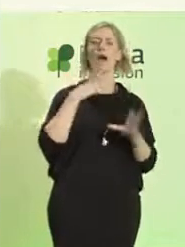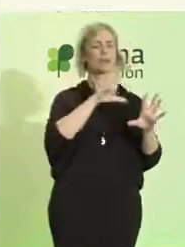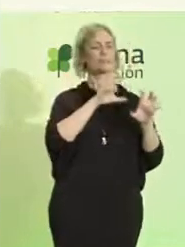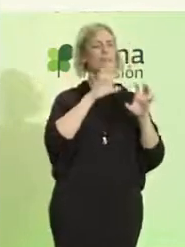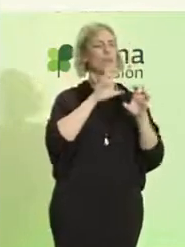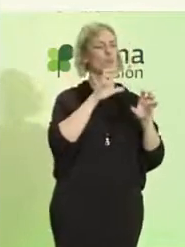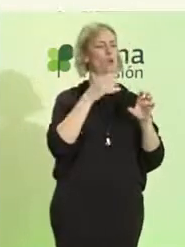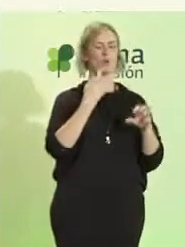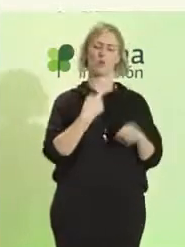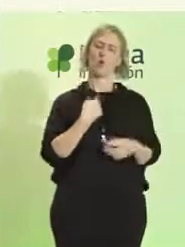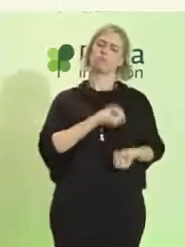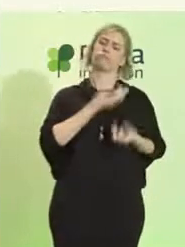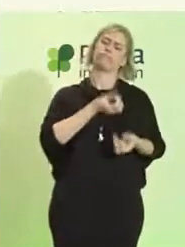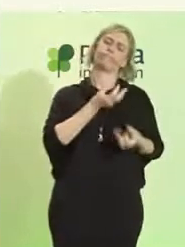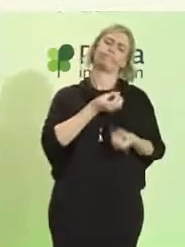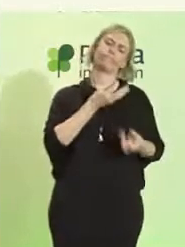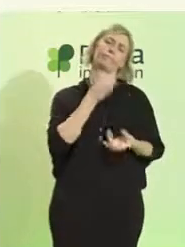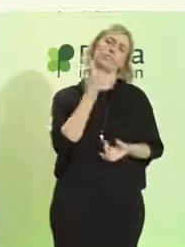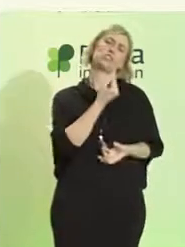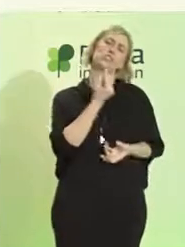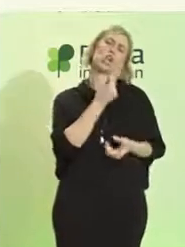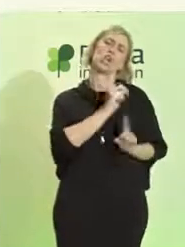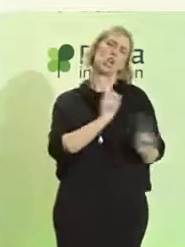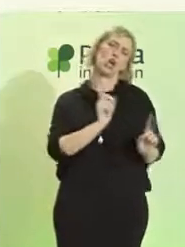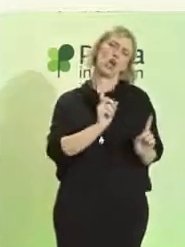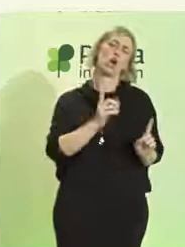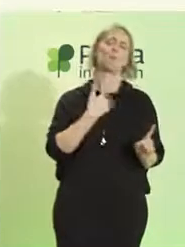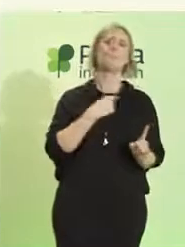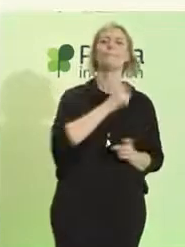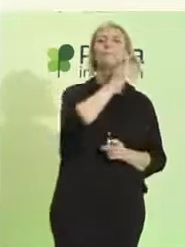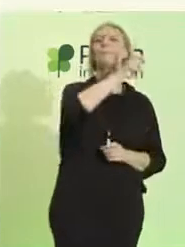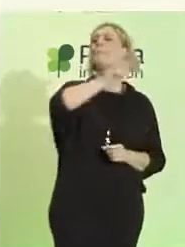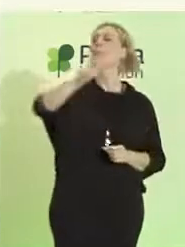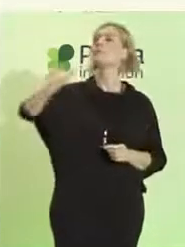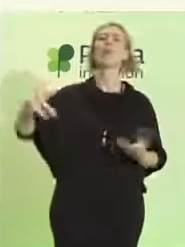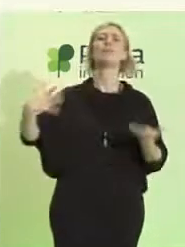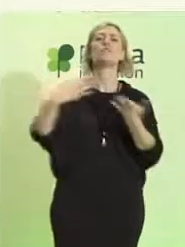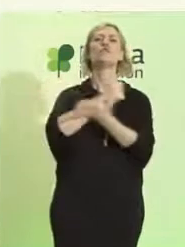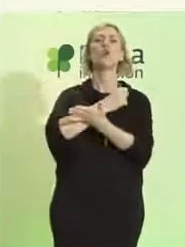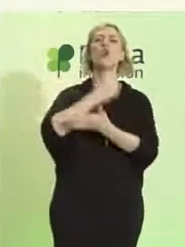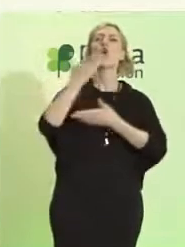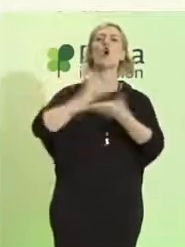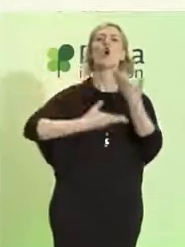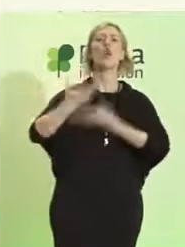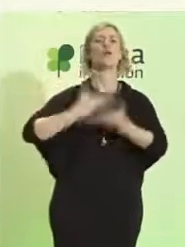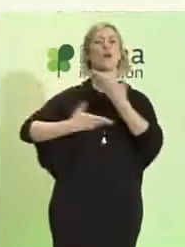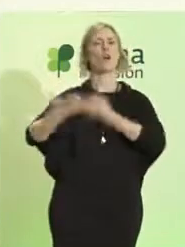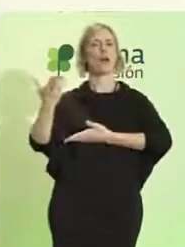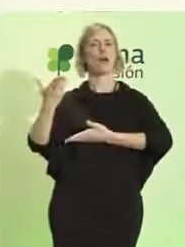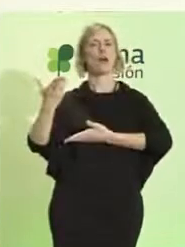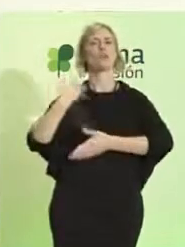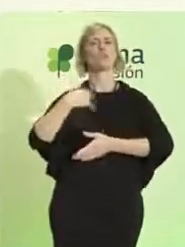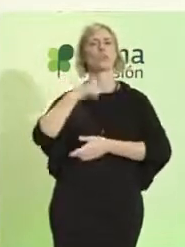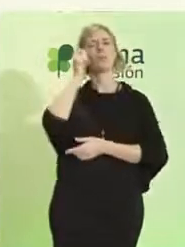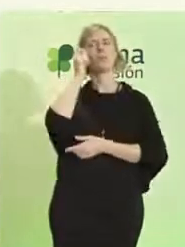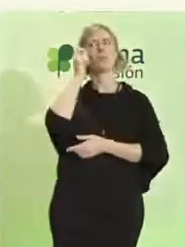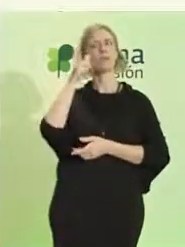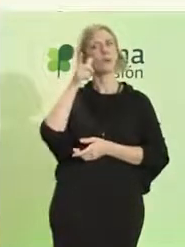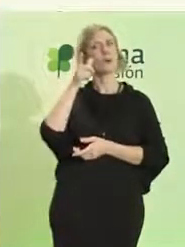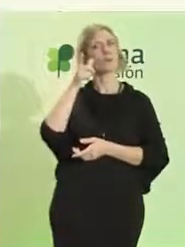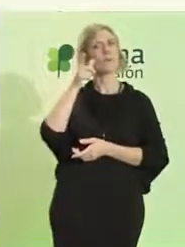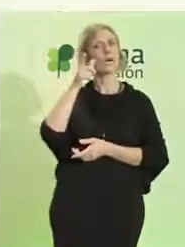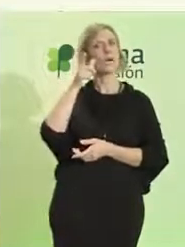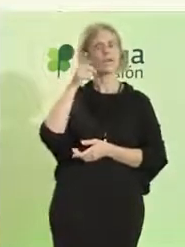transmito, lo entendemos como un proceso donde todo el mundo construye, nos damos cuenta que tradicionalmente los formatos que hemos